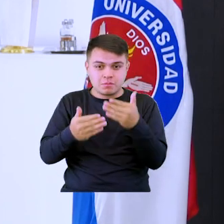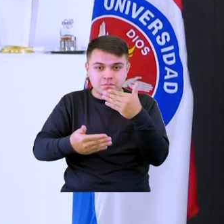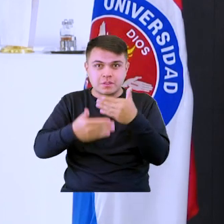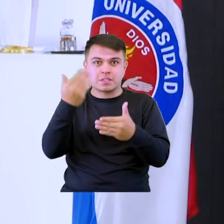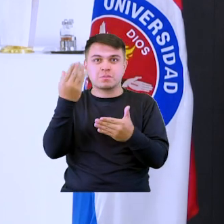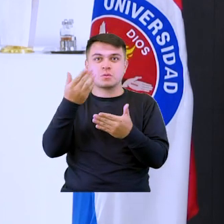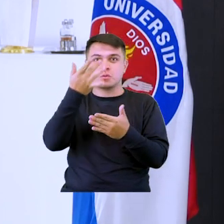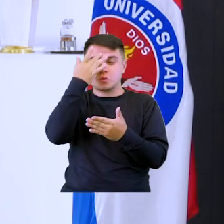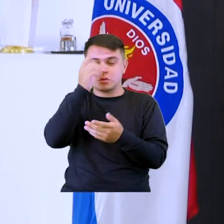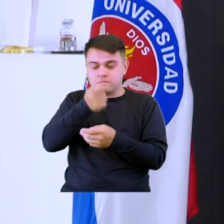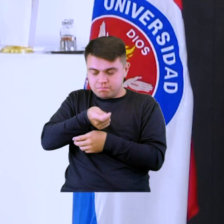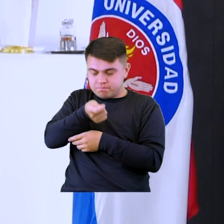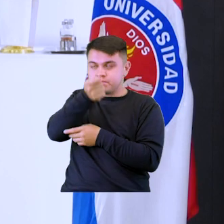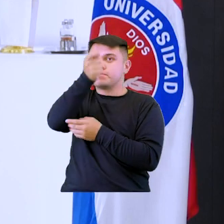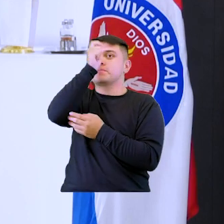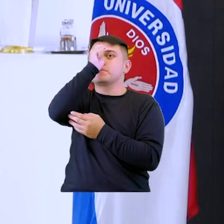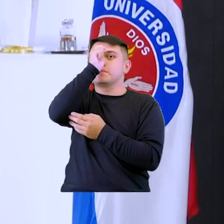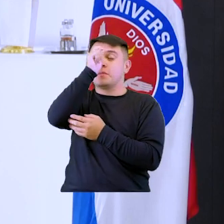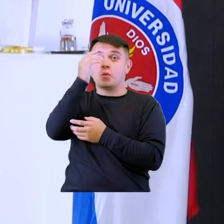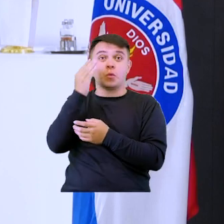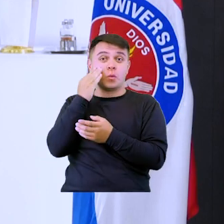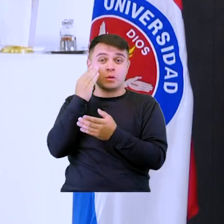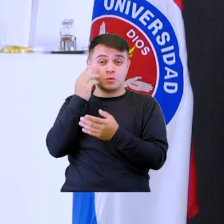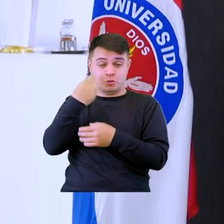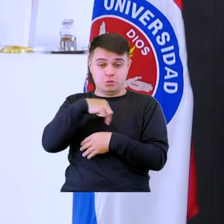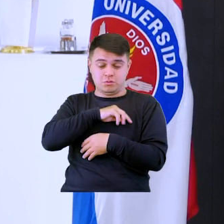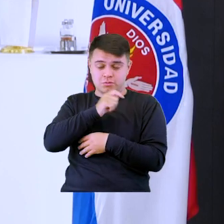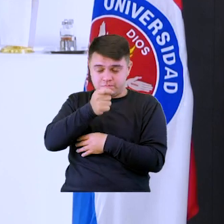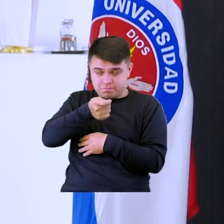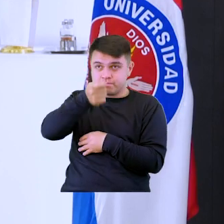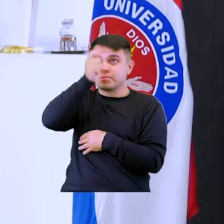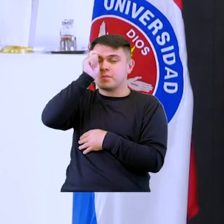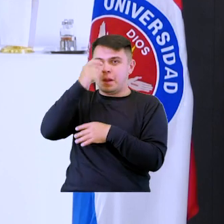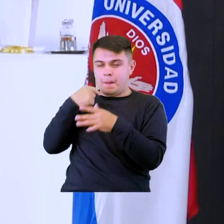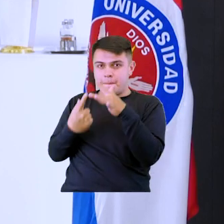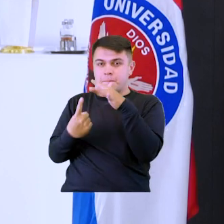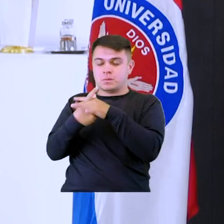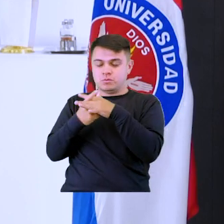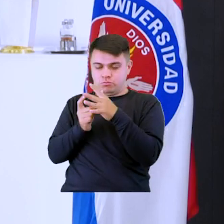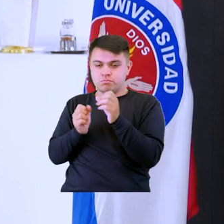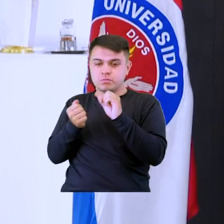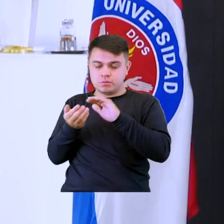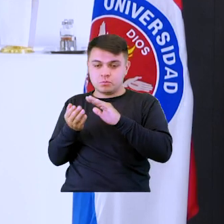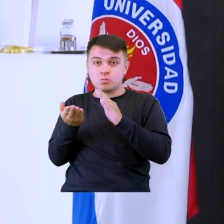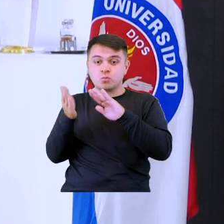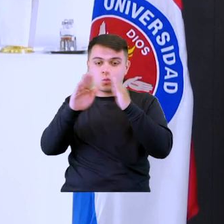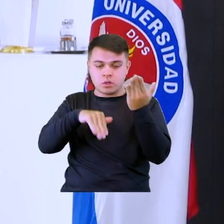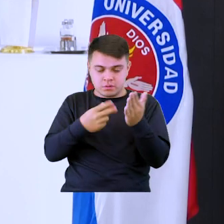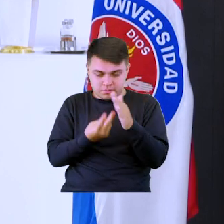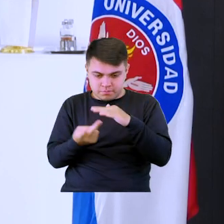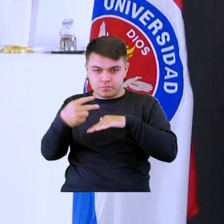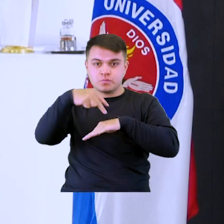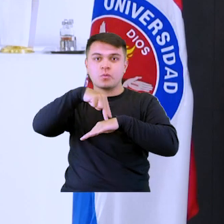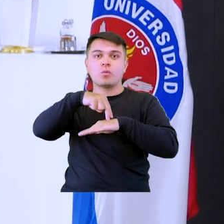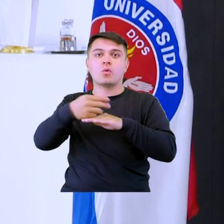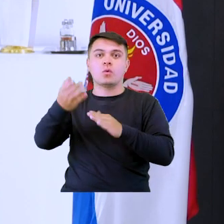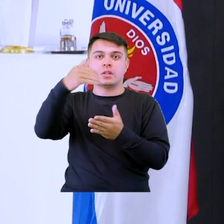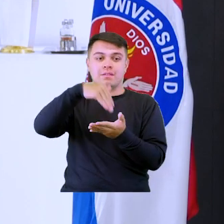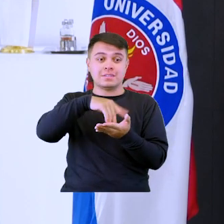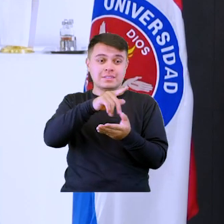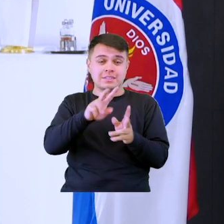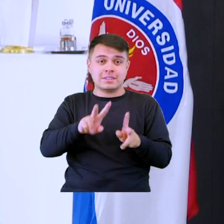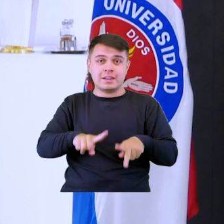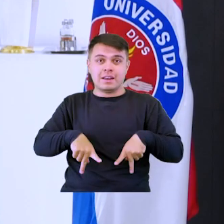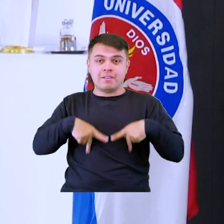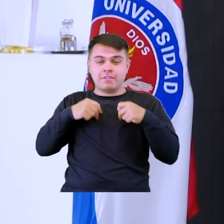por nuestro bautismo. Ahí está la raíz de toda la resurrección, el santo bautismo. Y esta es la vida eterna,